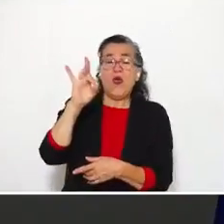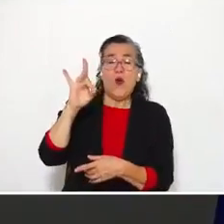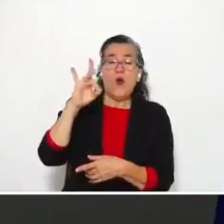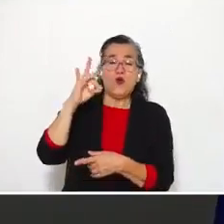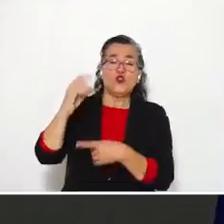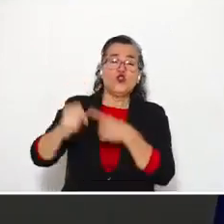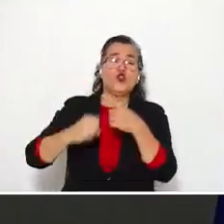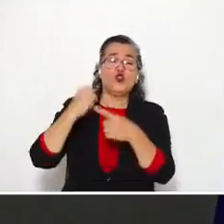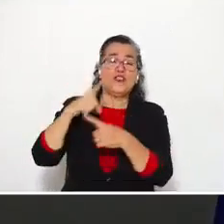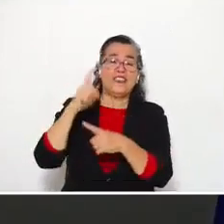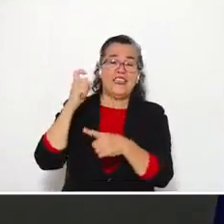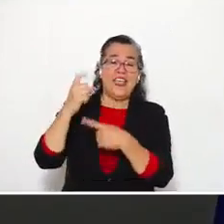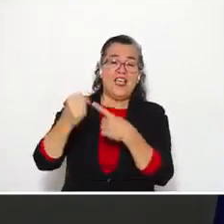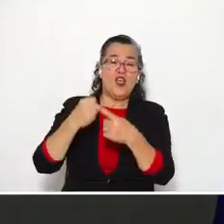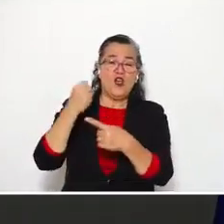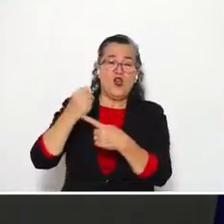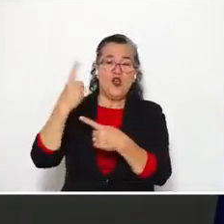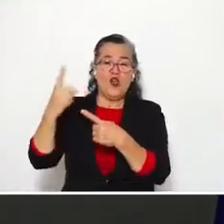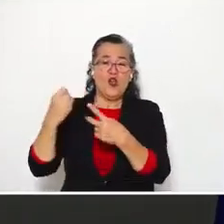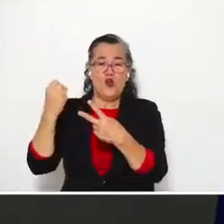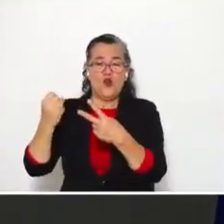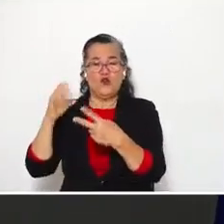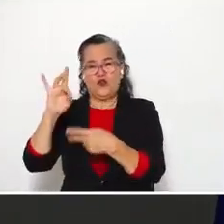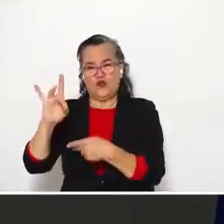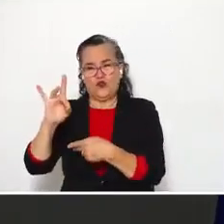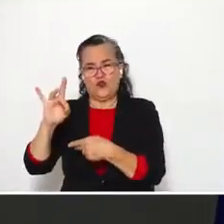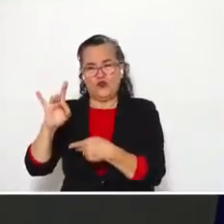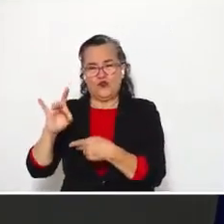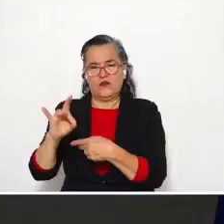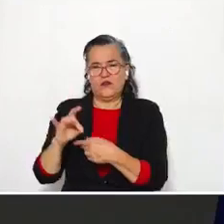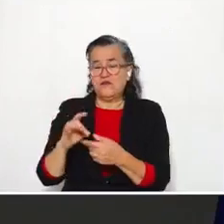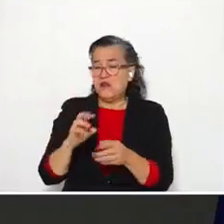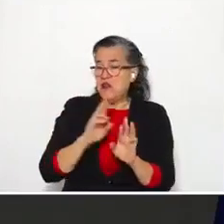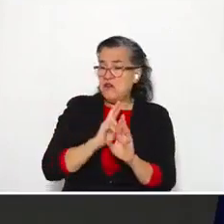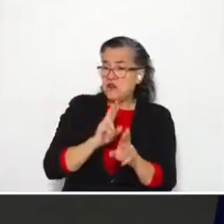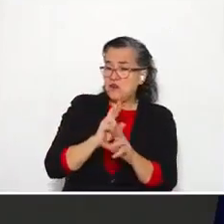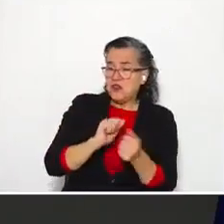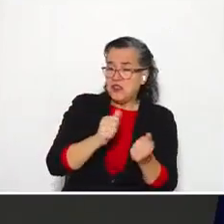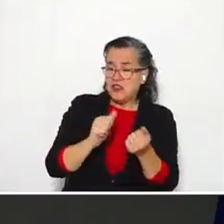más ni menos. Y las respuestas han variado en el tiempo.